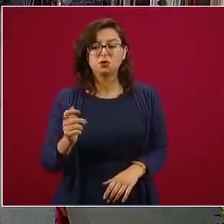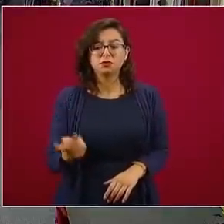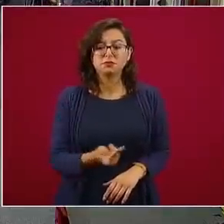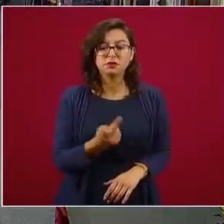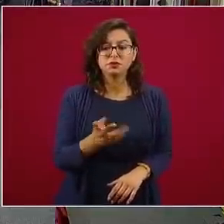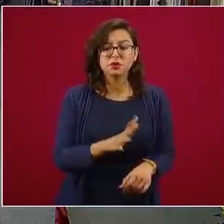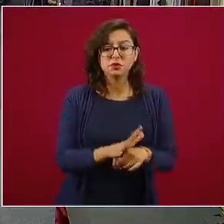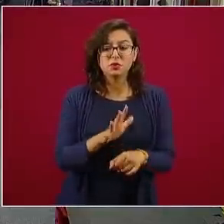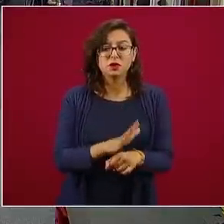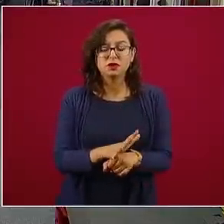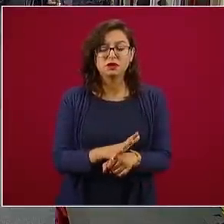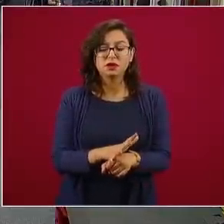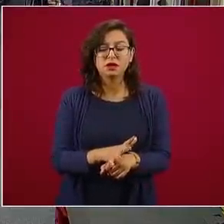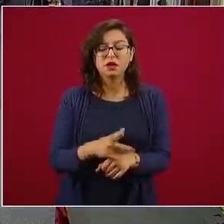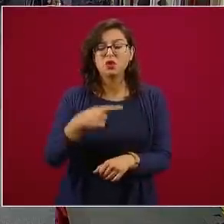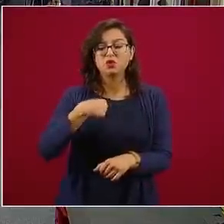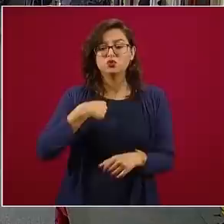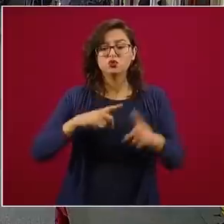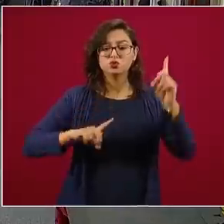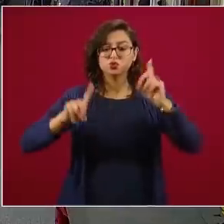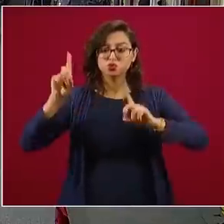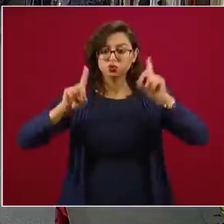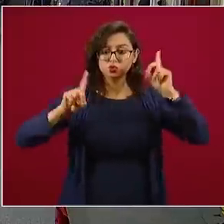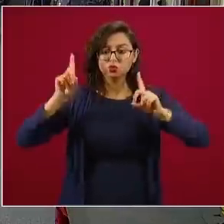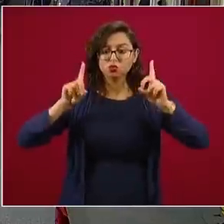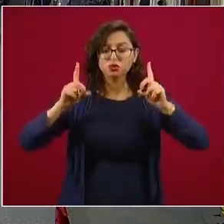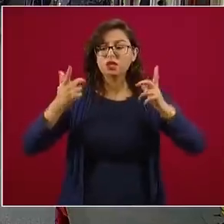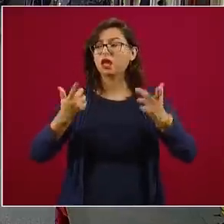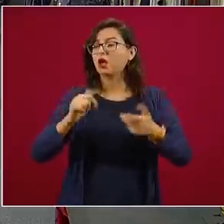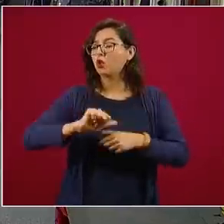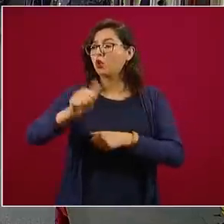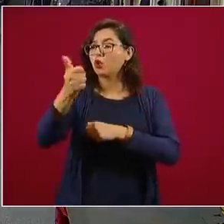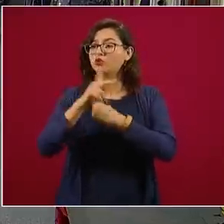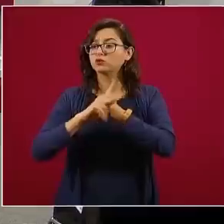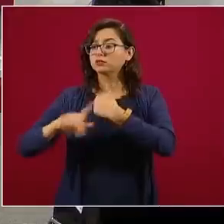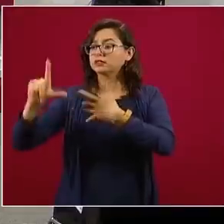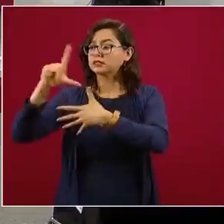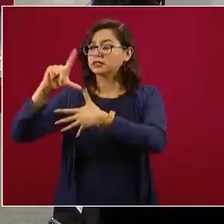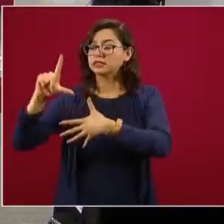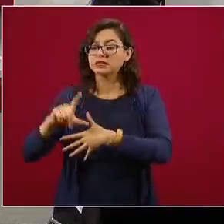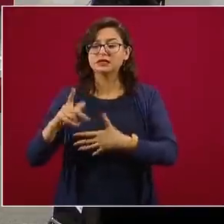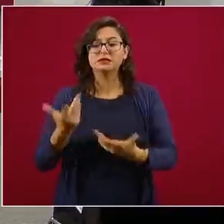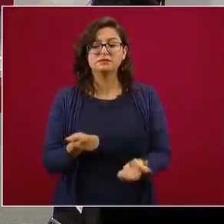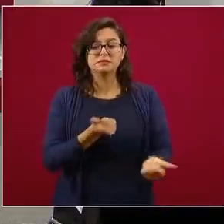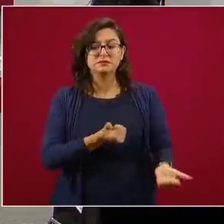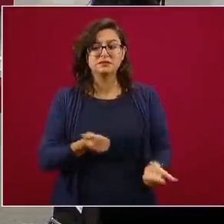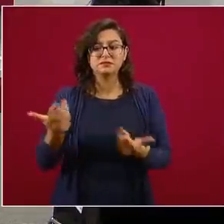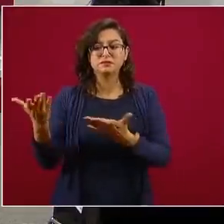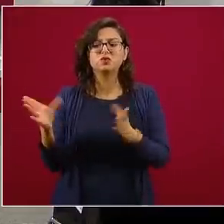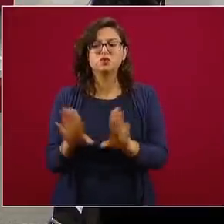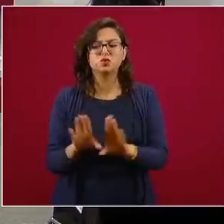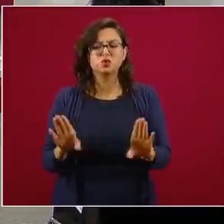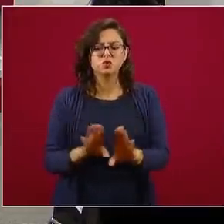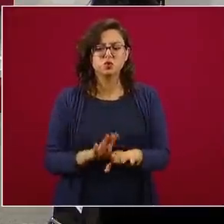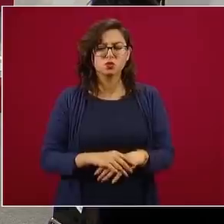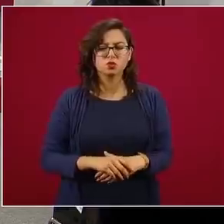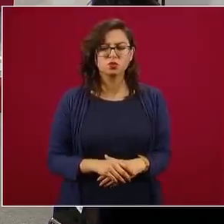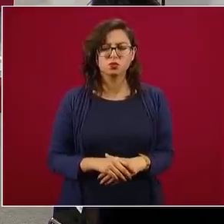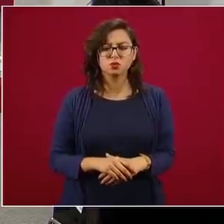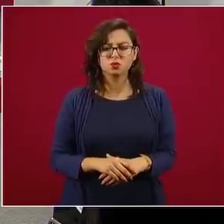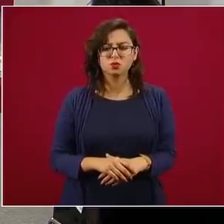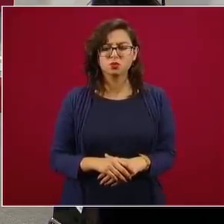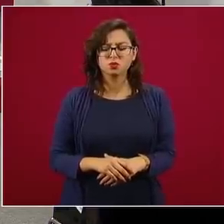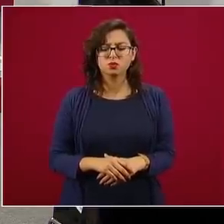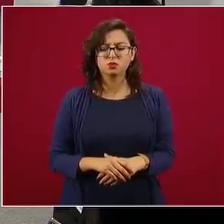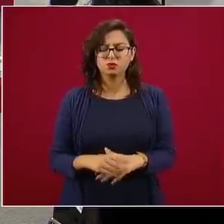También tenía la duda de cómo se va a hacer la distribución a los países de América Latina. Bueno, esto ustedes